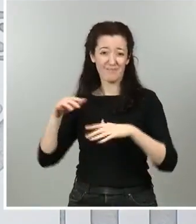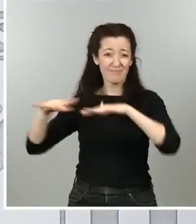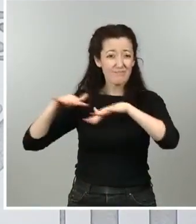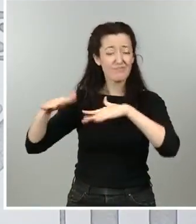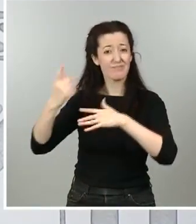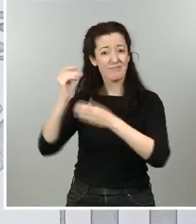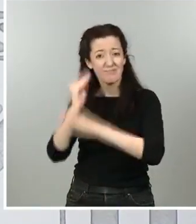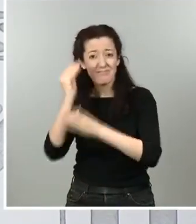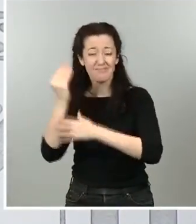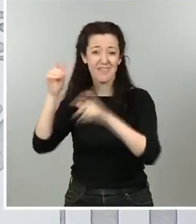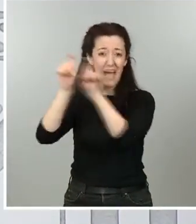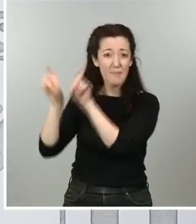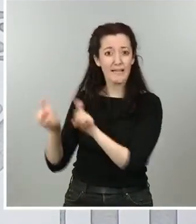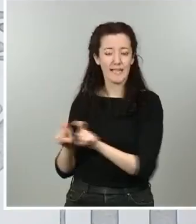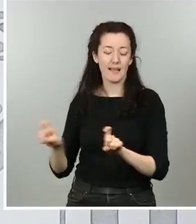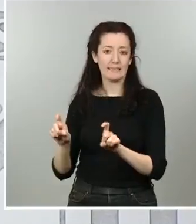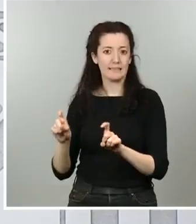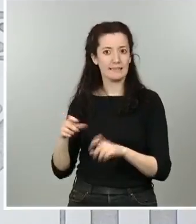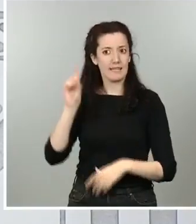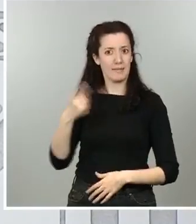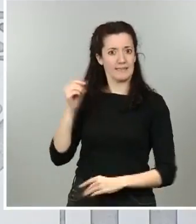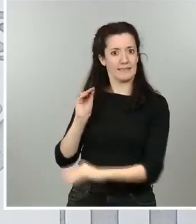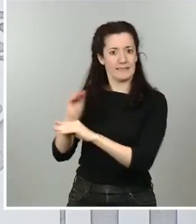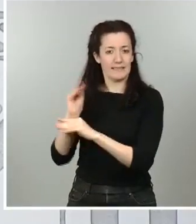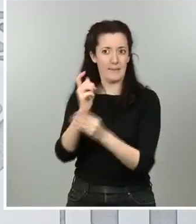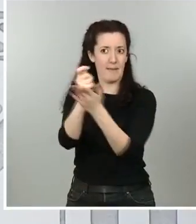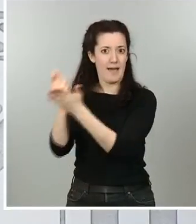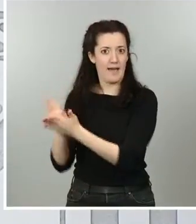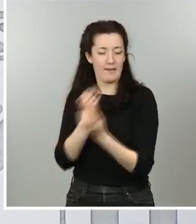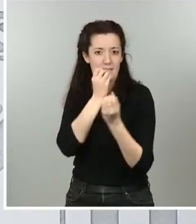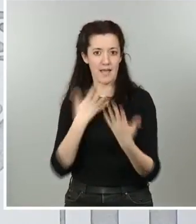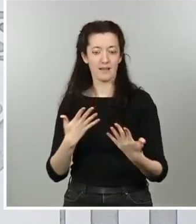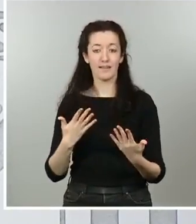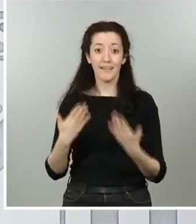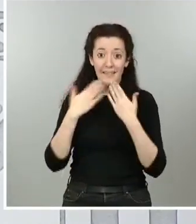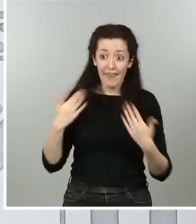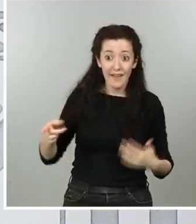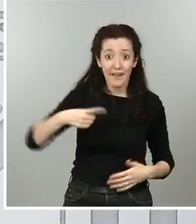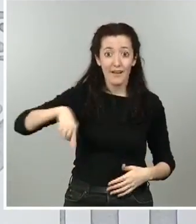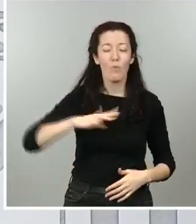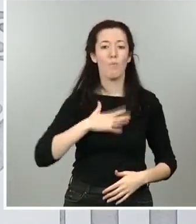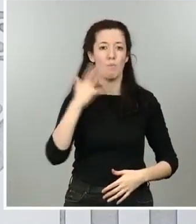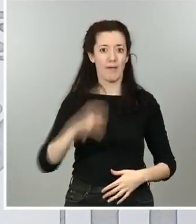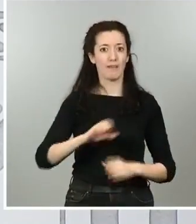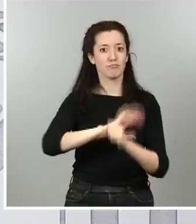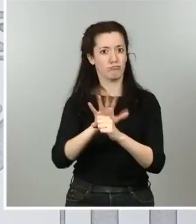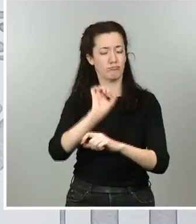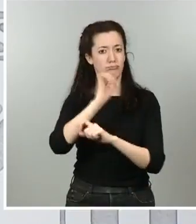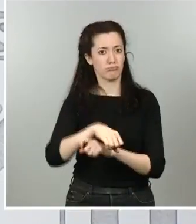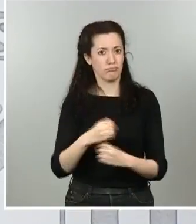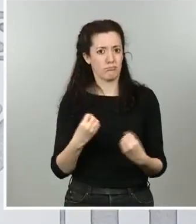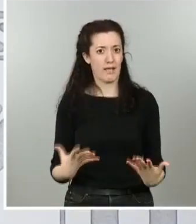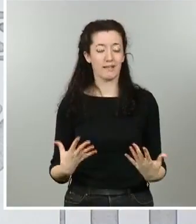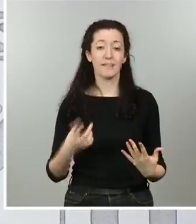liquidez. Esto es lo que nos va a permitir combatir al virus con la mayor eficacia y, al mismo tiempo, estar preparados para cuando llegue